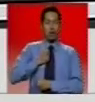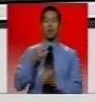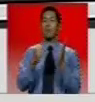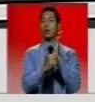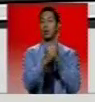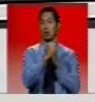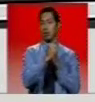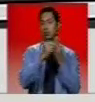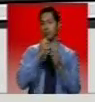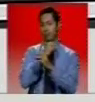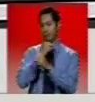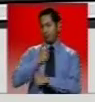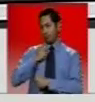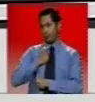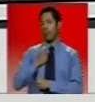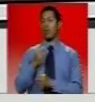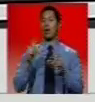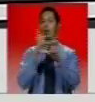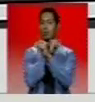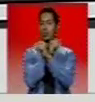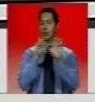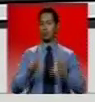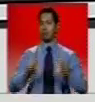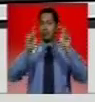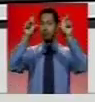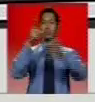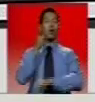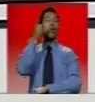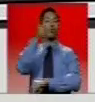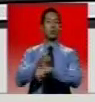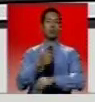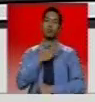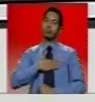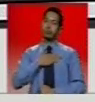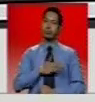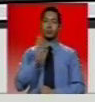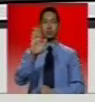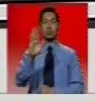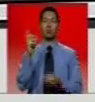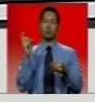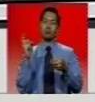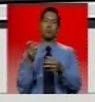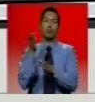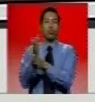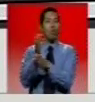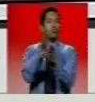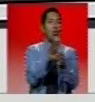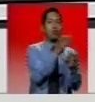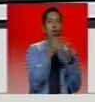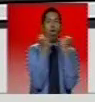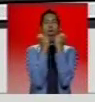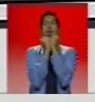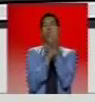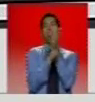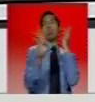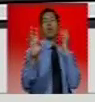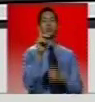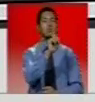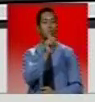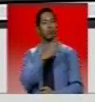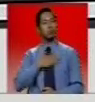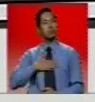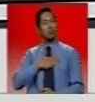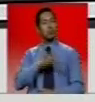ricardo patiño a través de su cuenta de twitter ordenó que se corrija el proceso de asignación de turnos y dispuso que el director del íspa